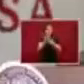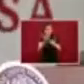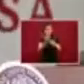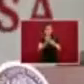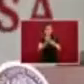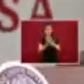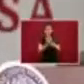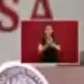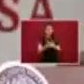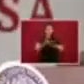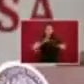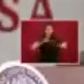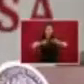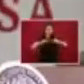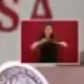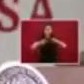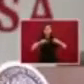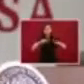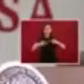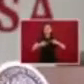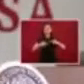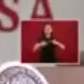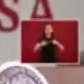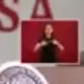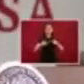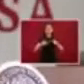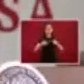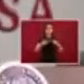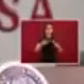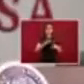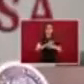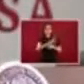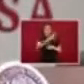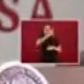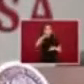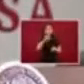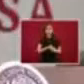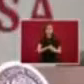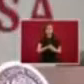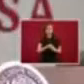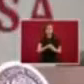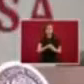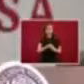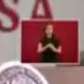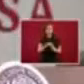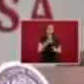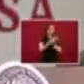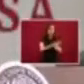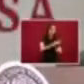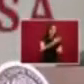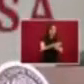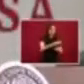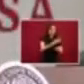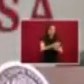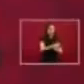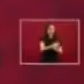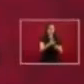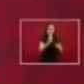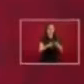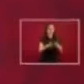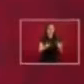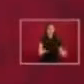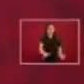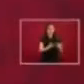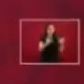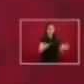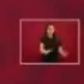que varios coincidimos con, digamos, algunas de esas mediciones. No todos tenemos las mismas preguntas. Nosotros hemos replicado algunas de las que se han hecho